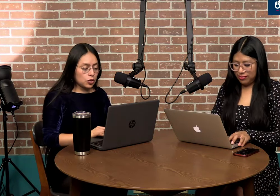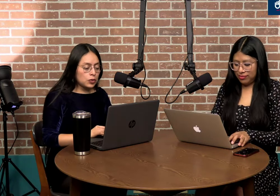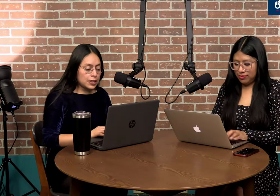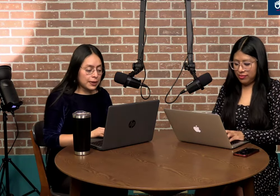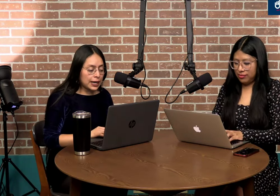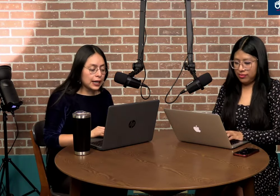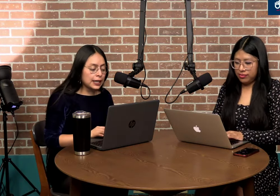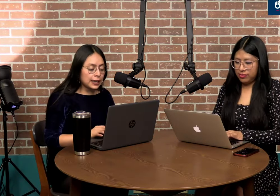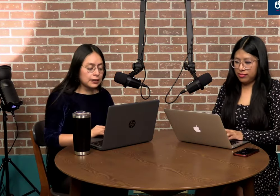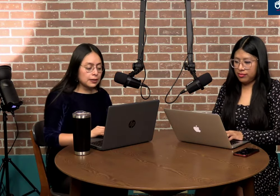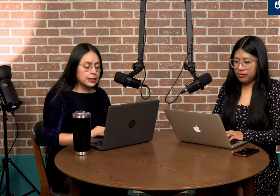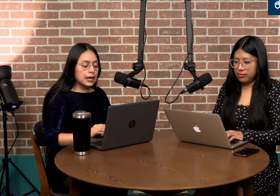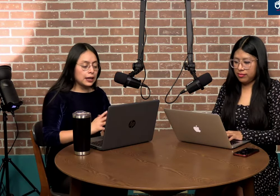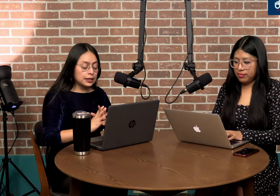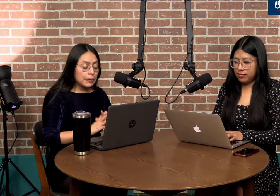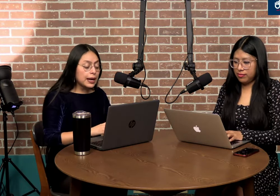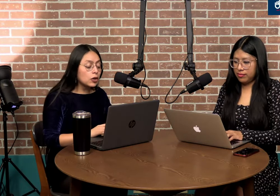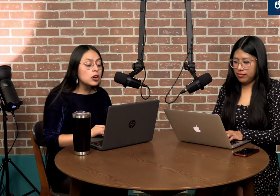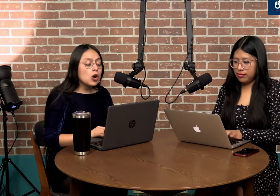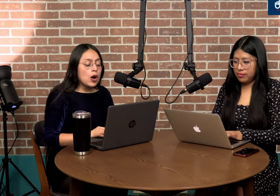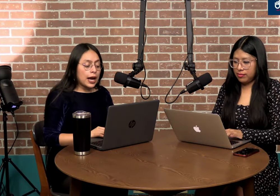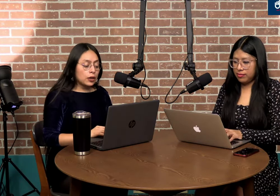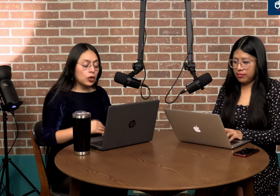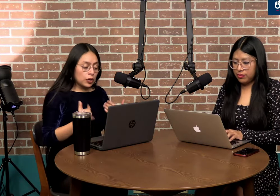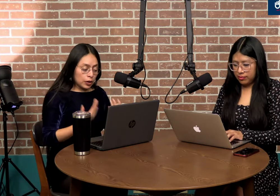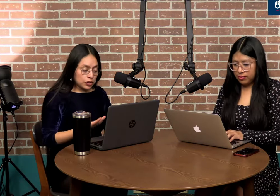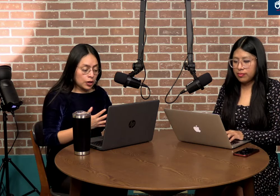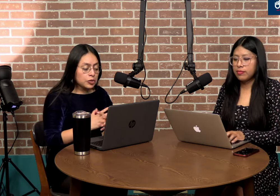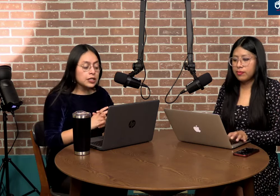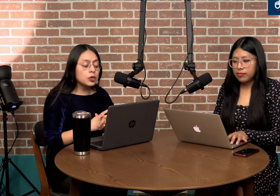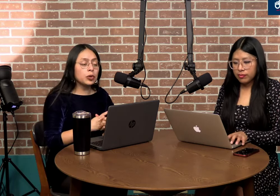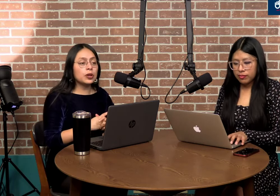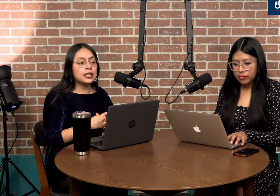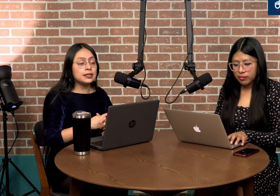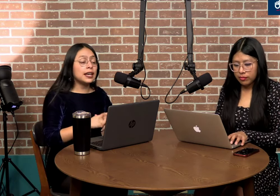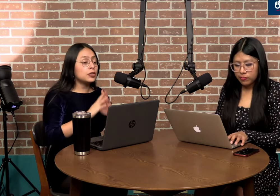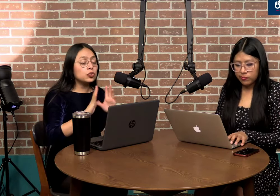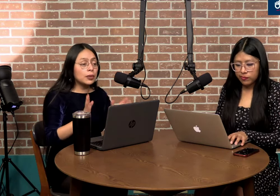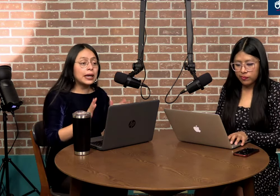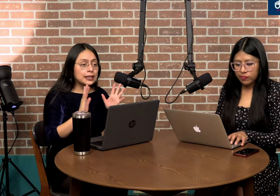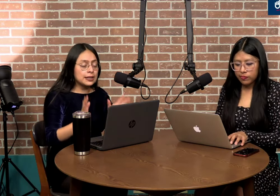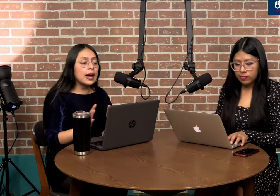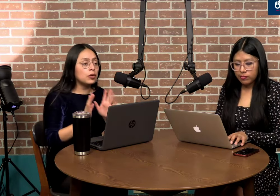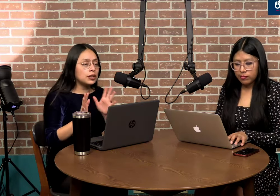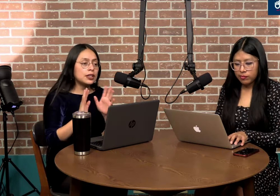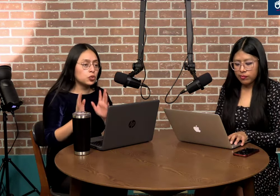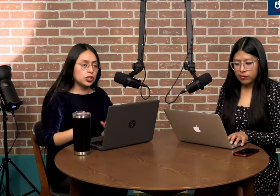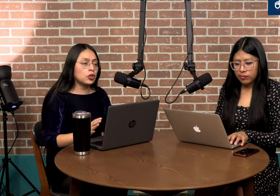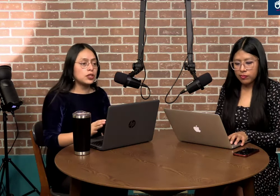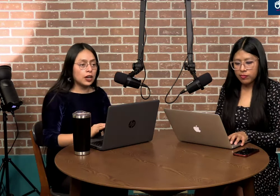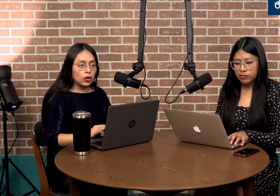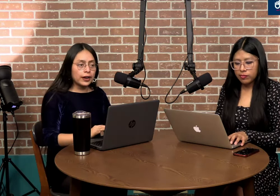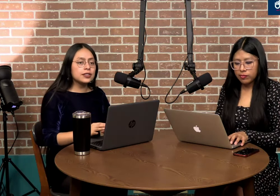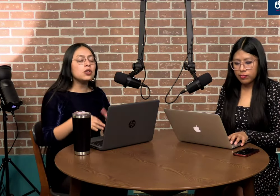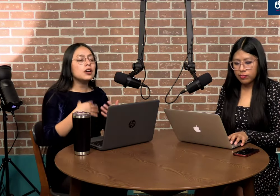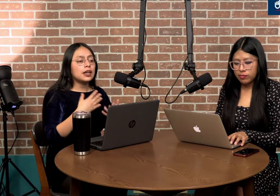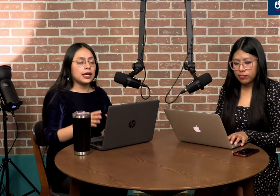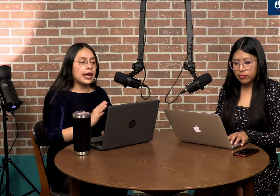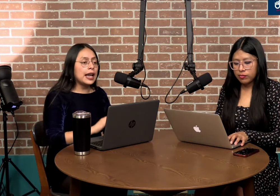gobernación Luisa María alcalde qui entrevista sin embargo cuando le cuestionamos eso bueno ya decía que es un tema que está ahorita discutiéndose en el